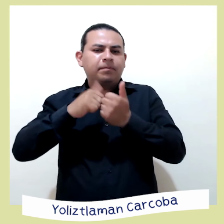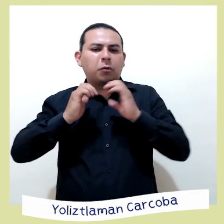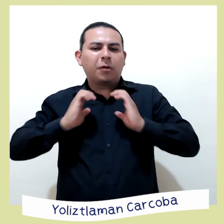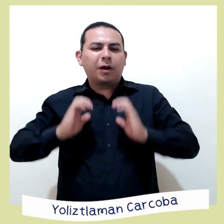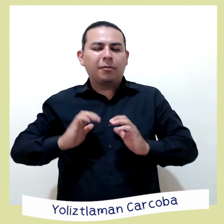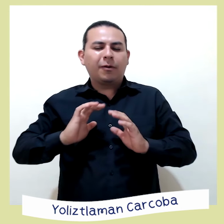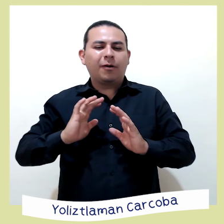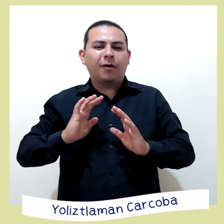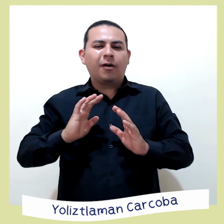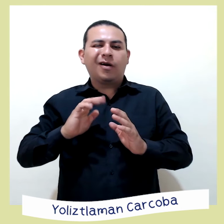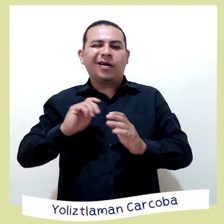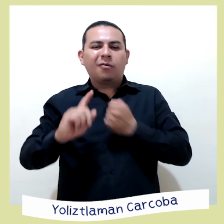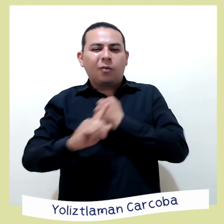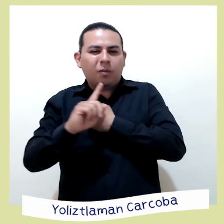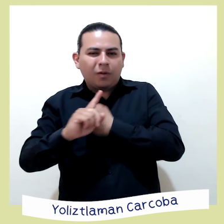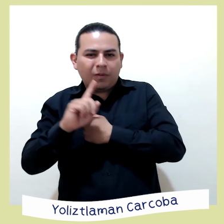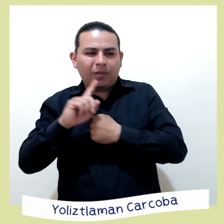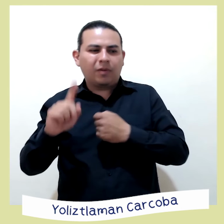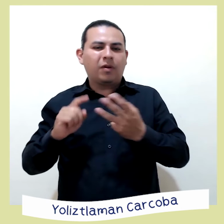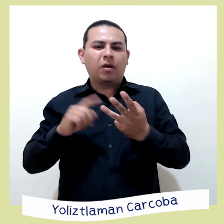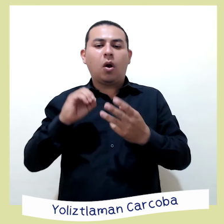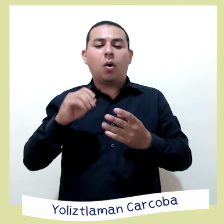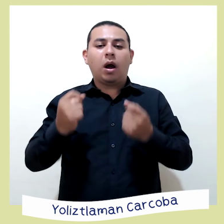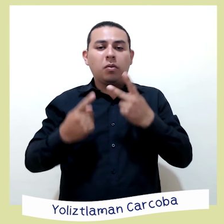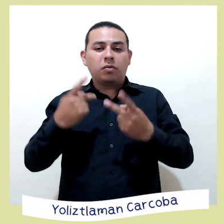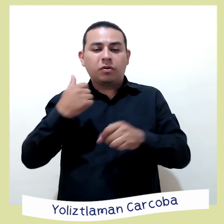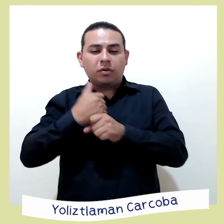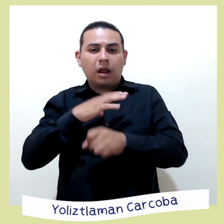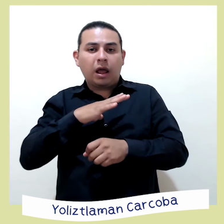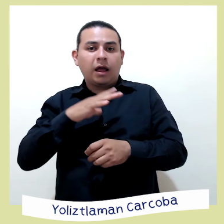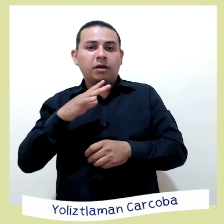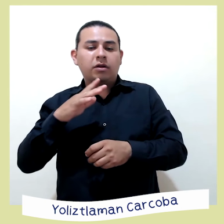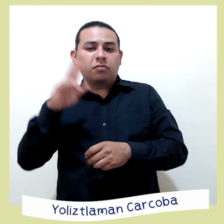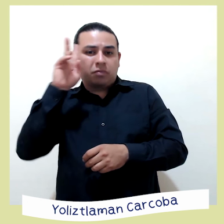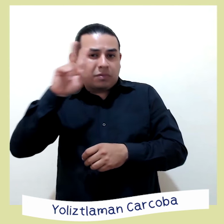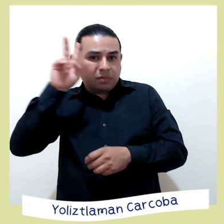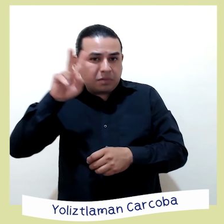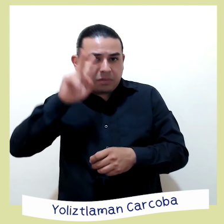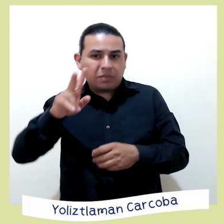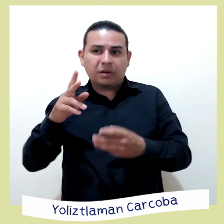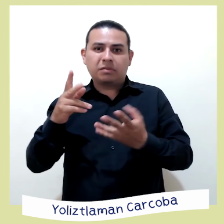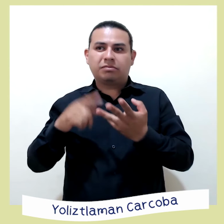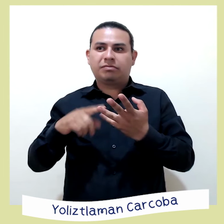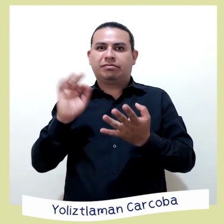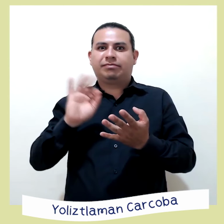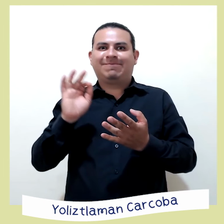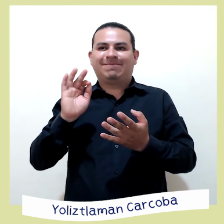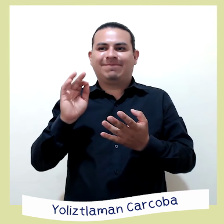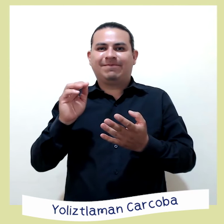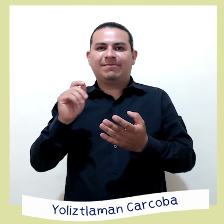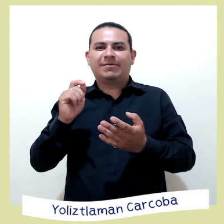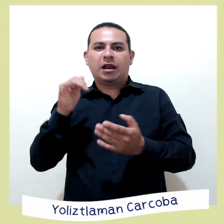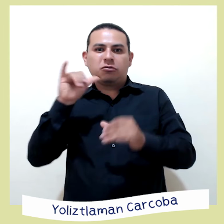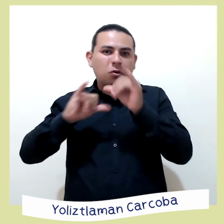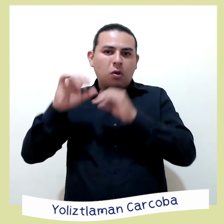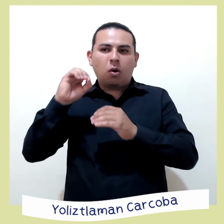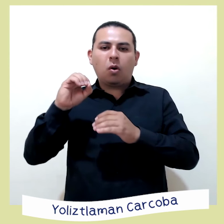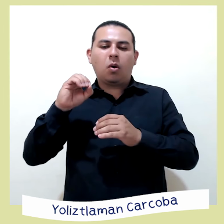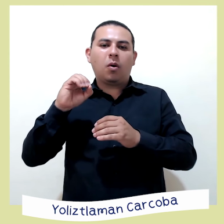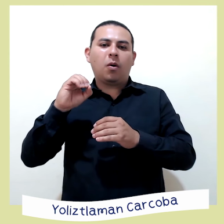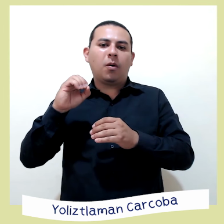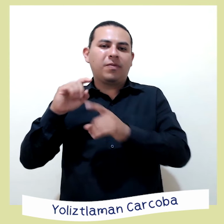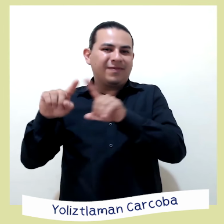embargo, otras tienen problemas por aceites modelantes, yo también sufro de eso, tienen problemas de adicción a